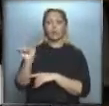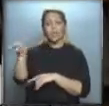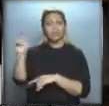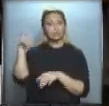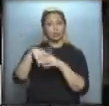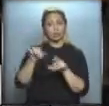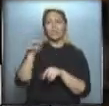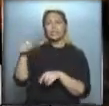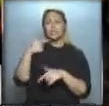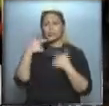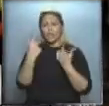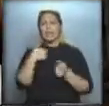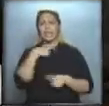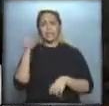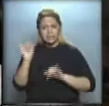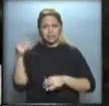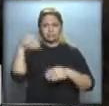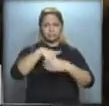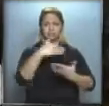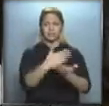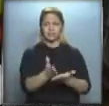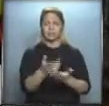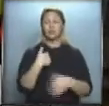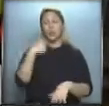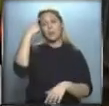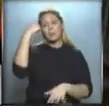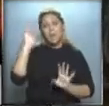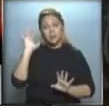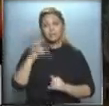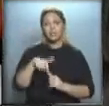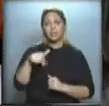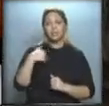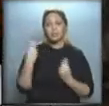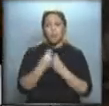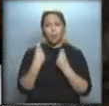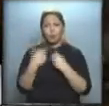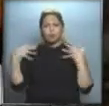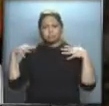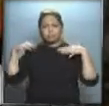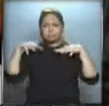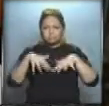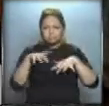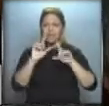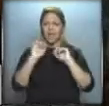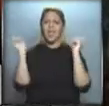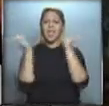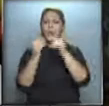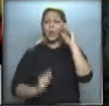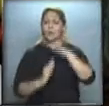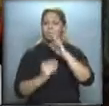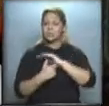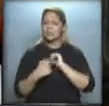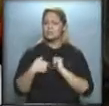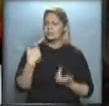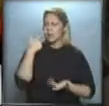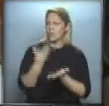votaban, reclamaban que querían ir. Y yo creo que este rebalse de gente en el aula magna demuestra el interés de los